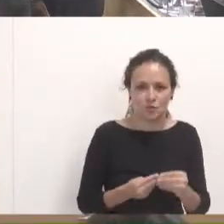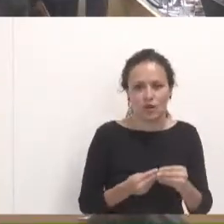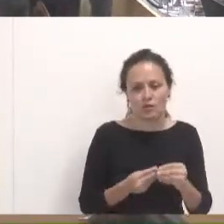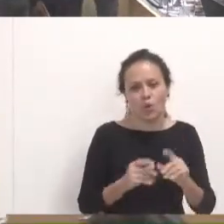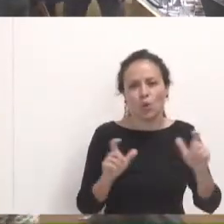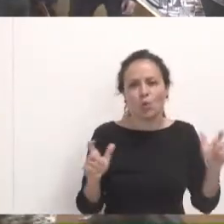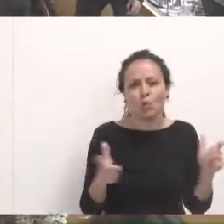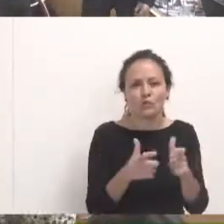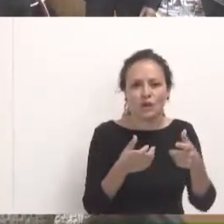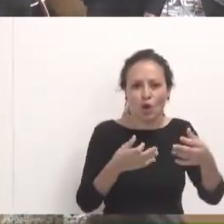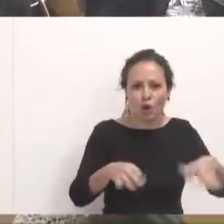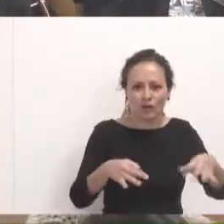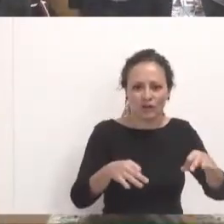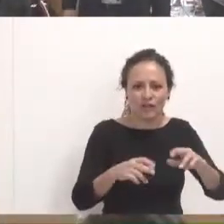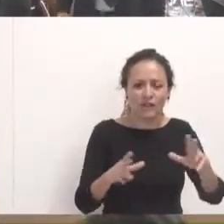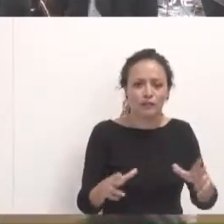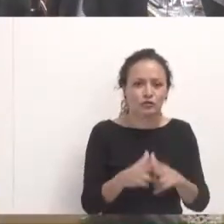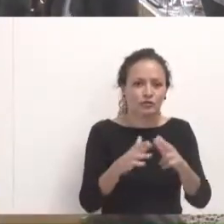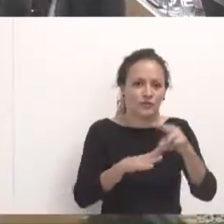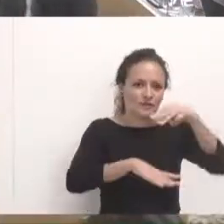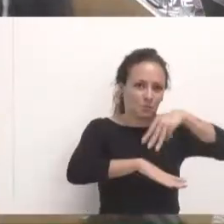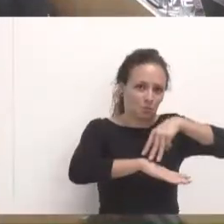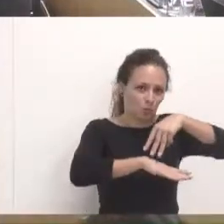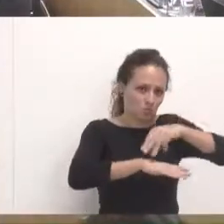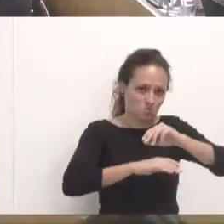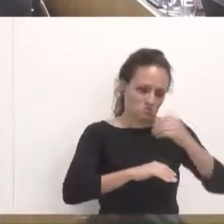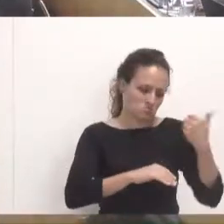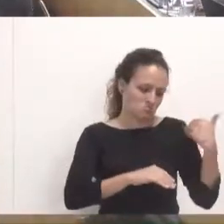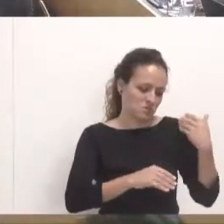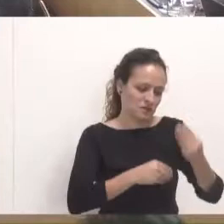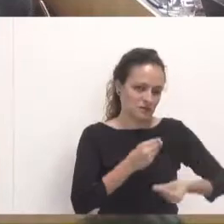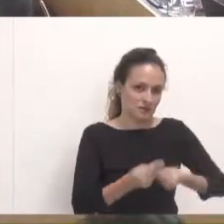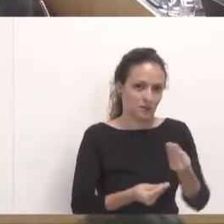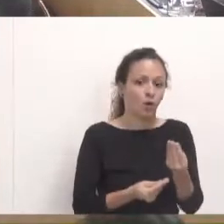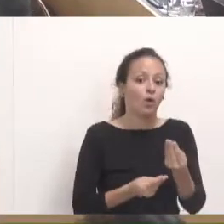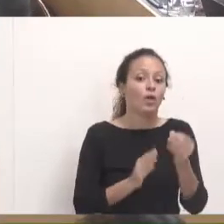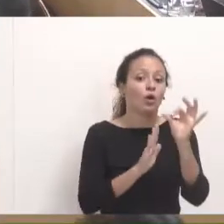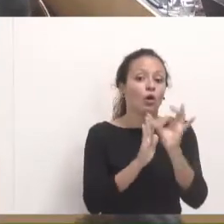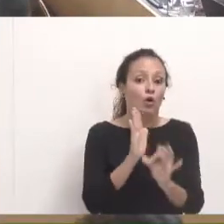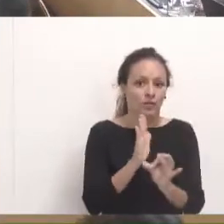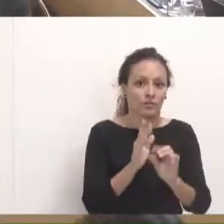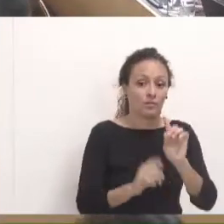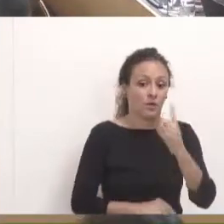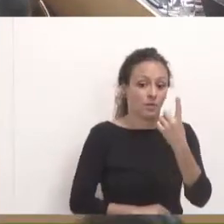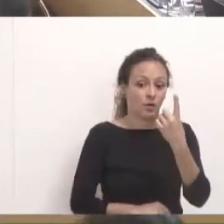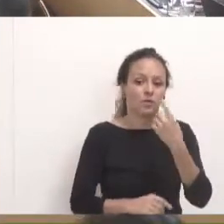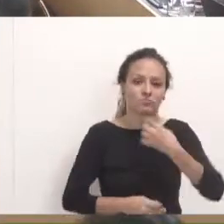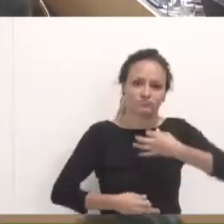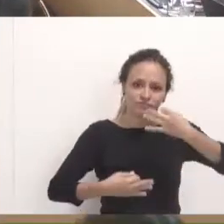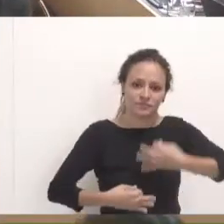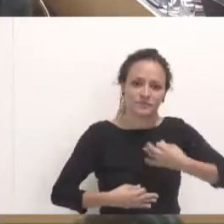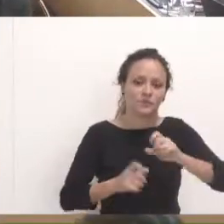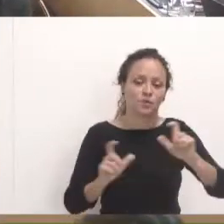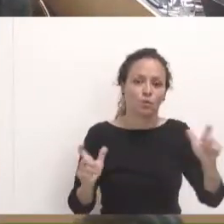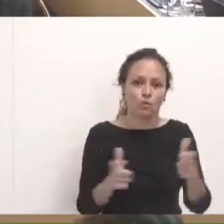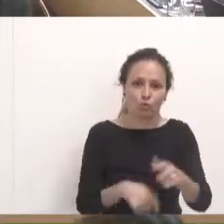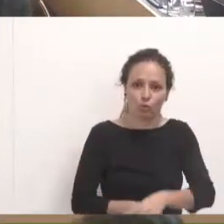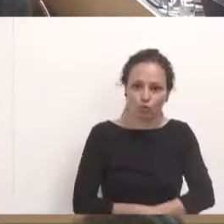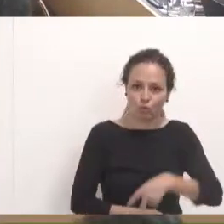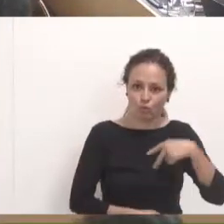ordinaria de la sociedad Sinpromi, con el siguiente orden del día. Punto primero, ratificación de la celebración de la junta